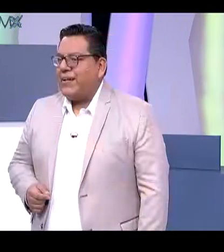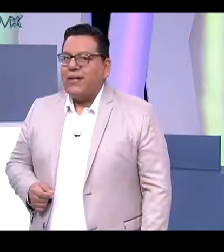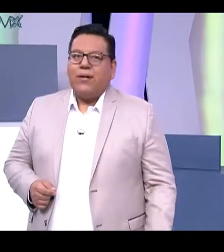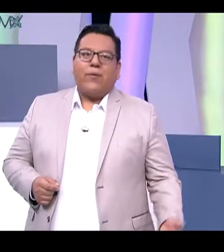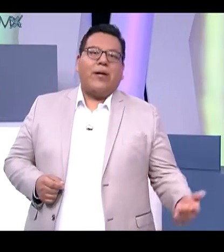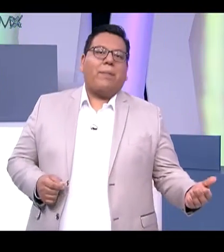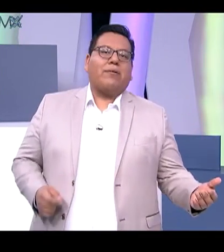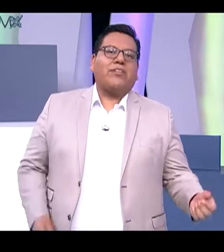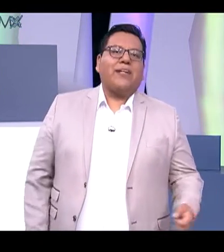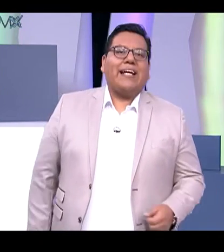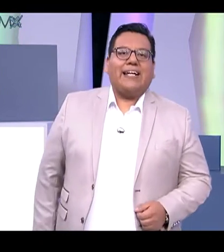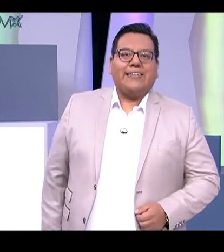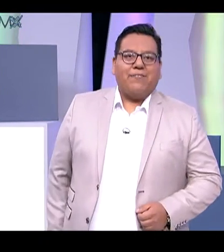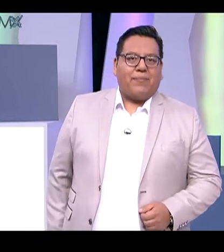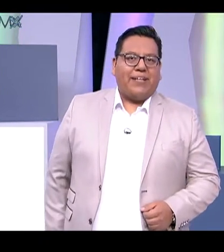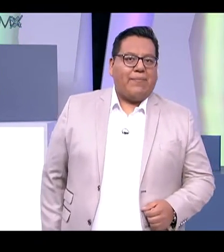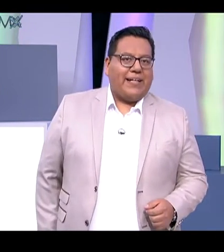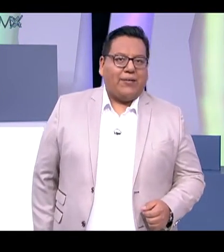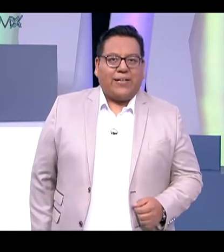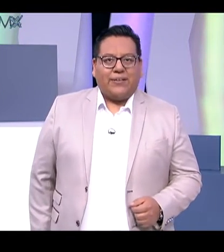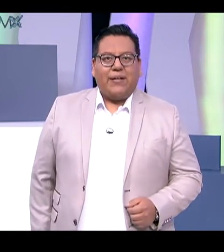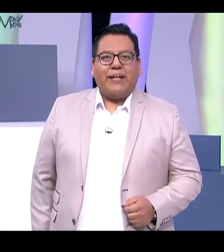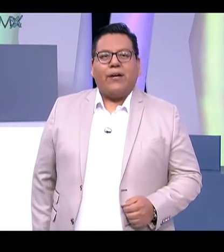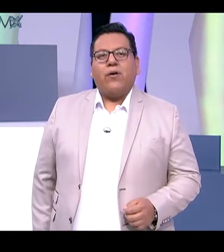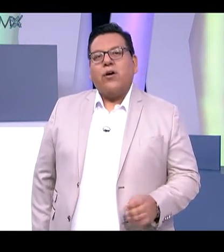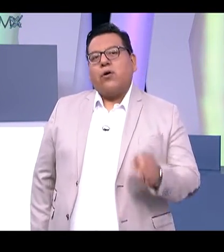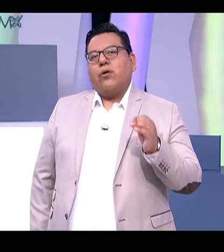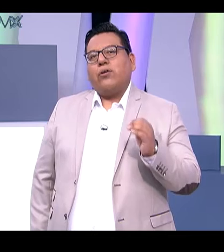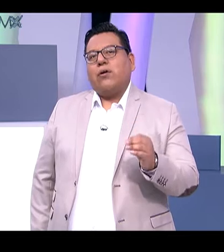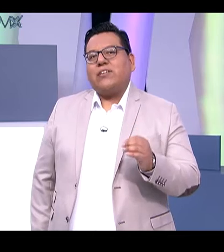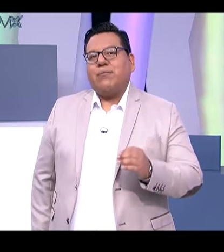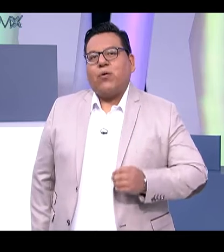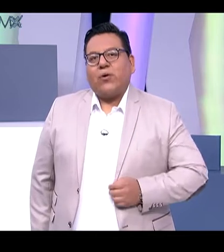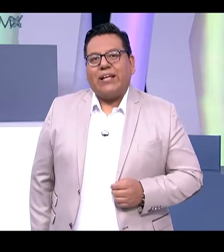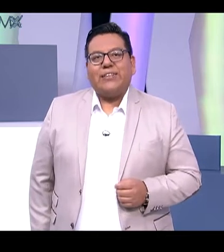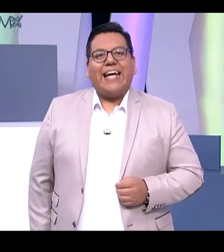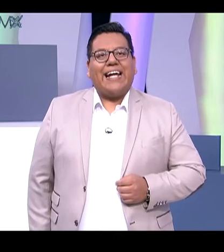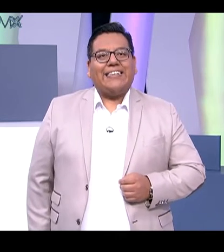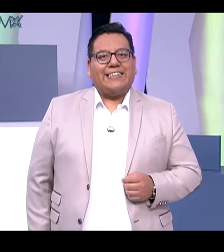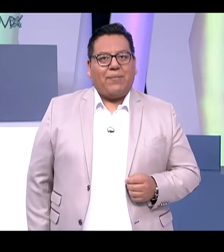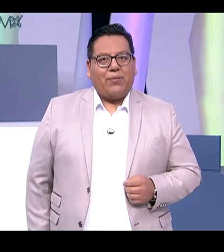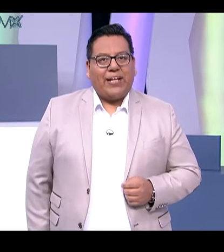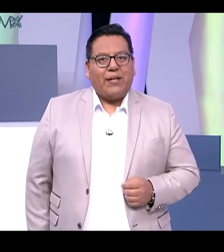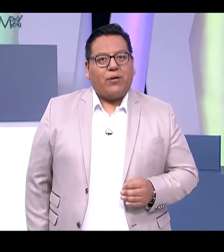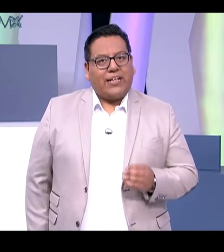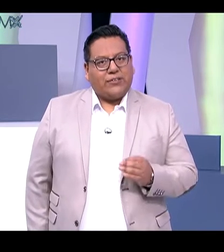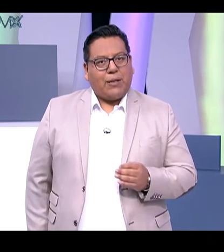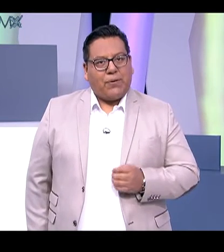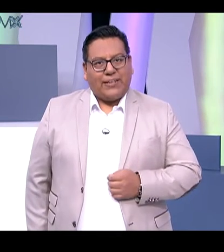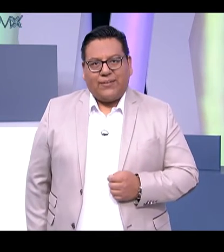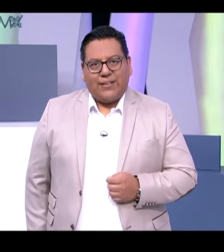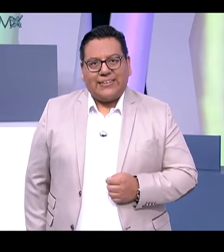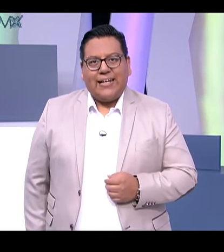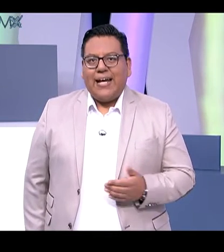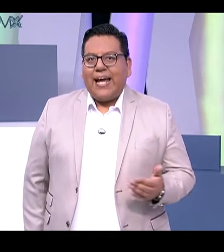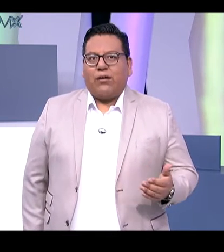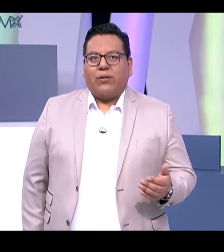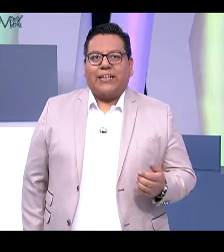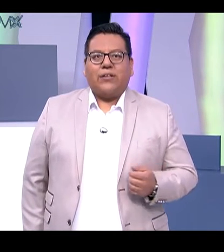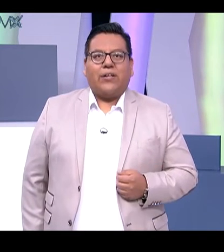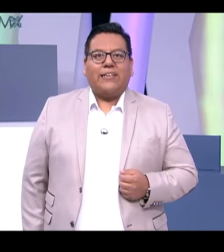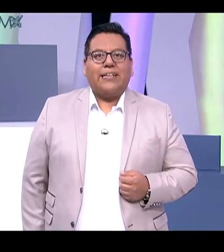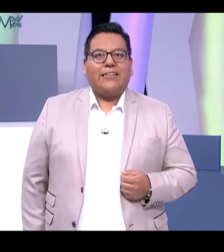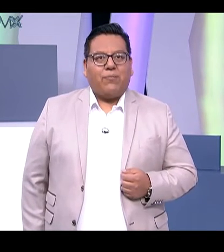cultura. Una producción de la Agencia Informativa de Educación de México con todos los involucrados en el sistema educativo y sus aportaciones,